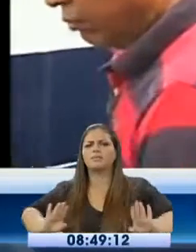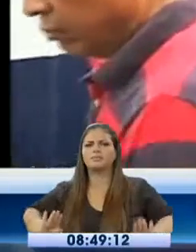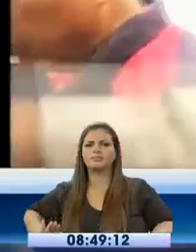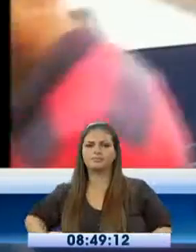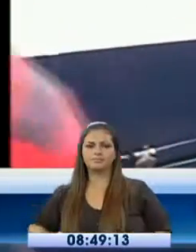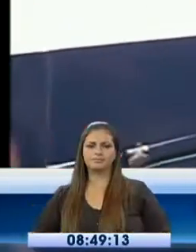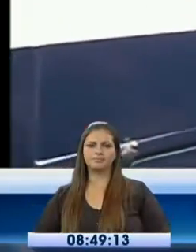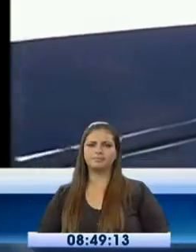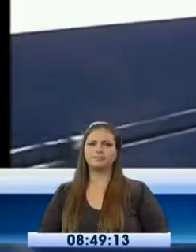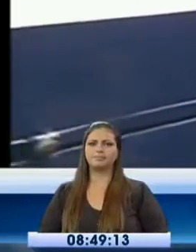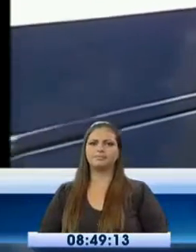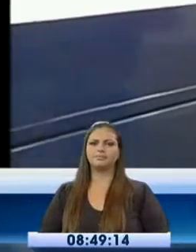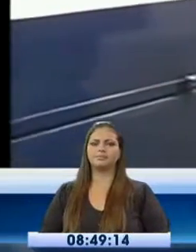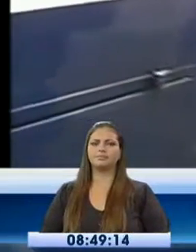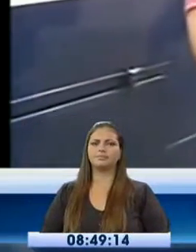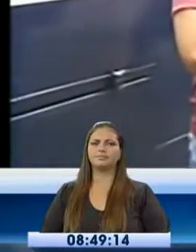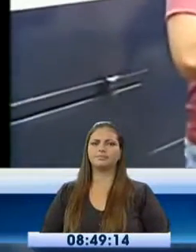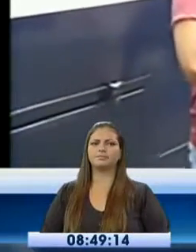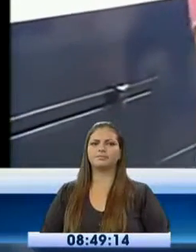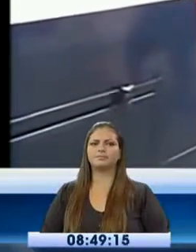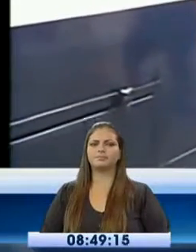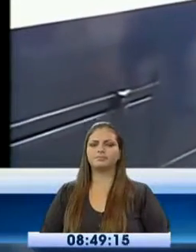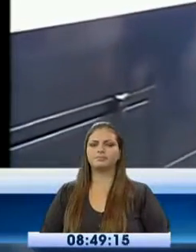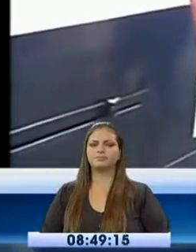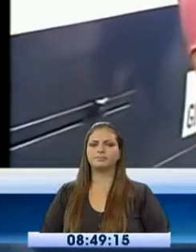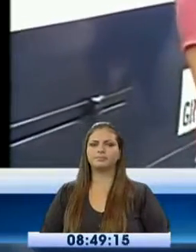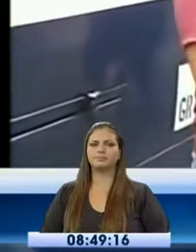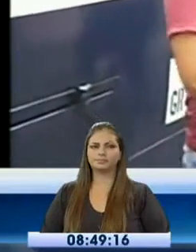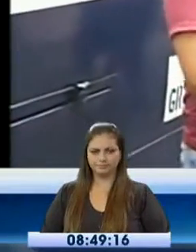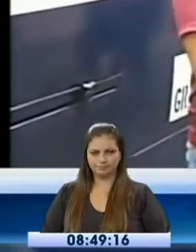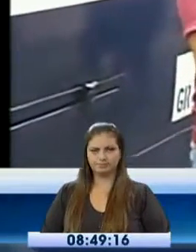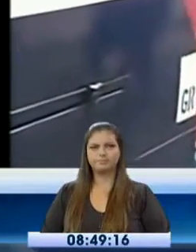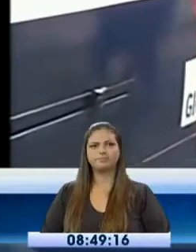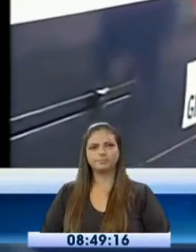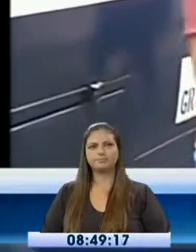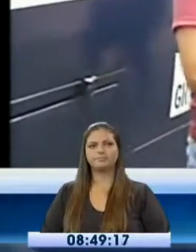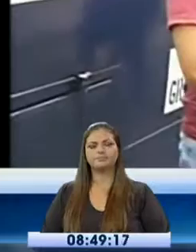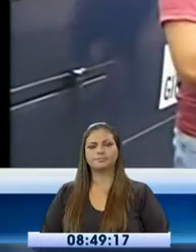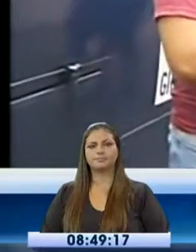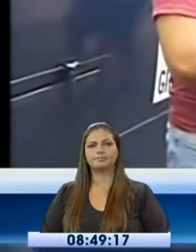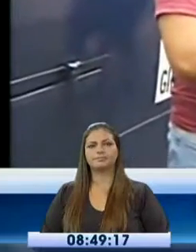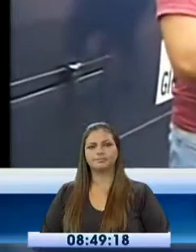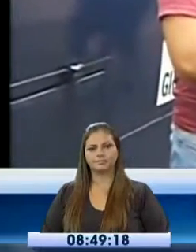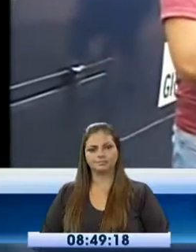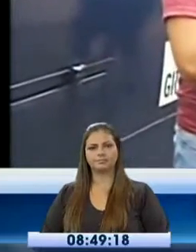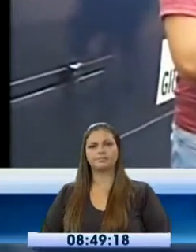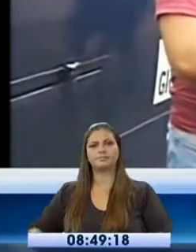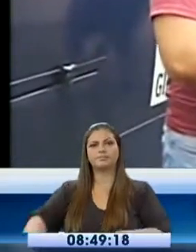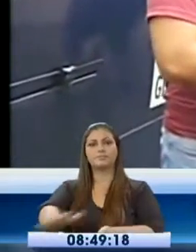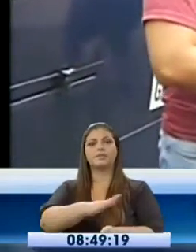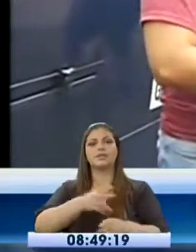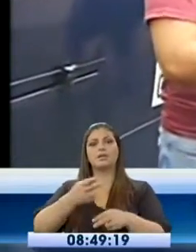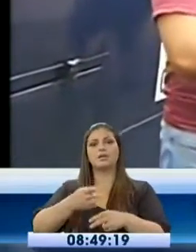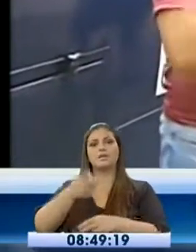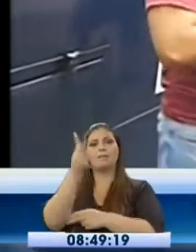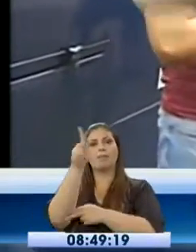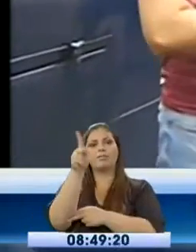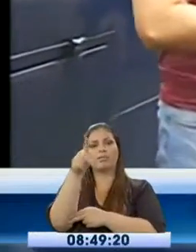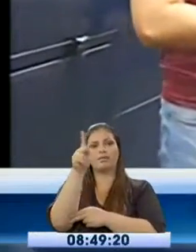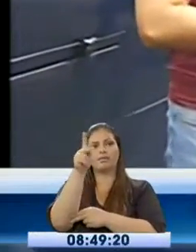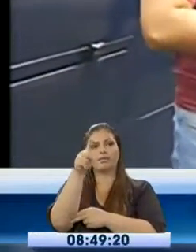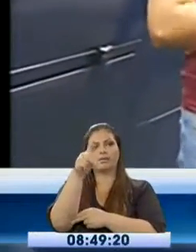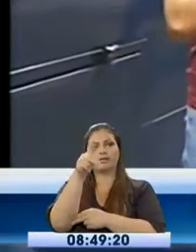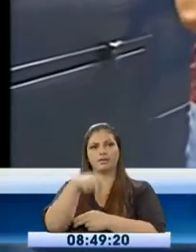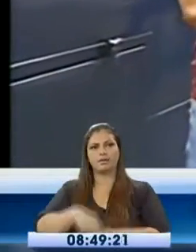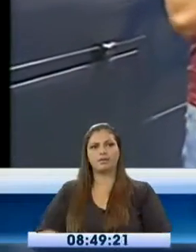usuarios. Sí, este es el operativo que se ha registrado acá en el distrito Portete, distrito